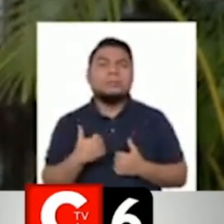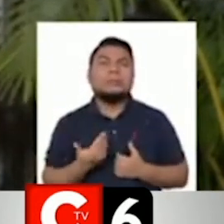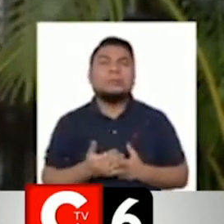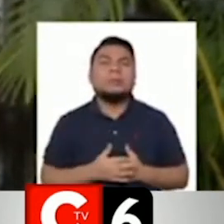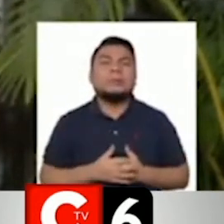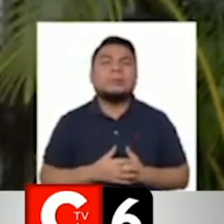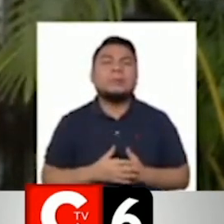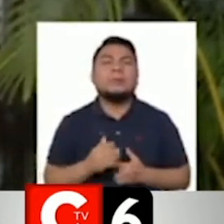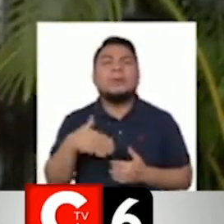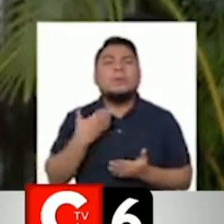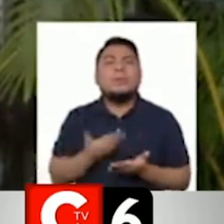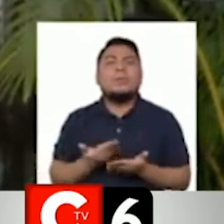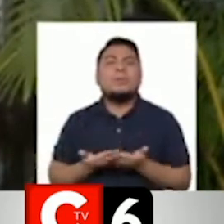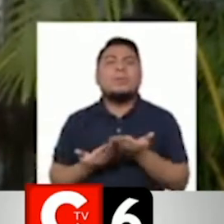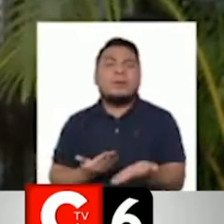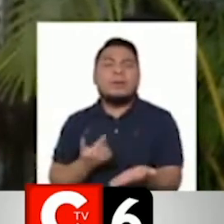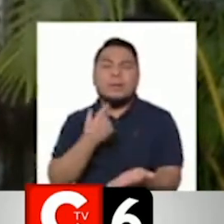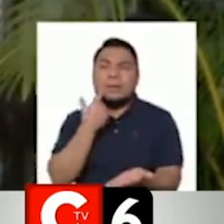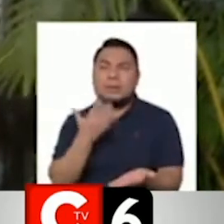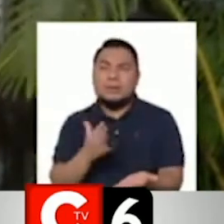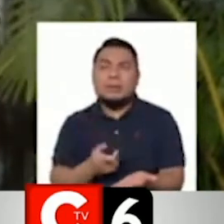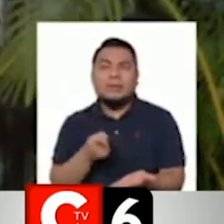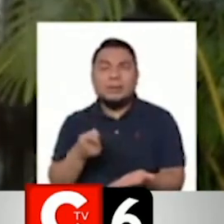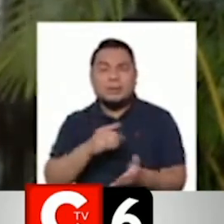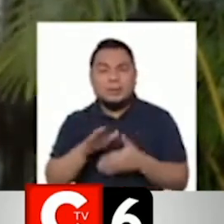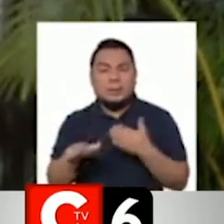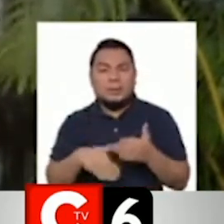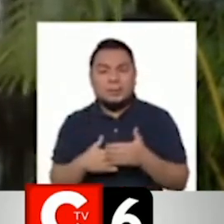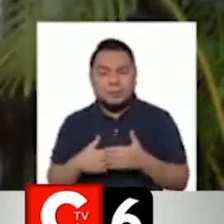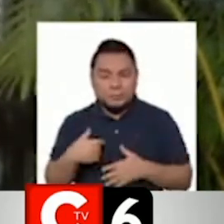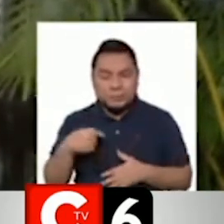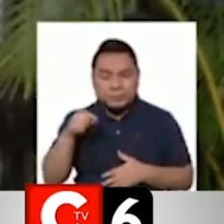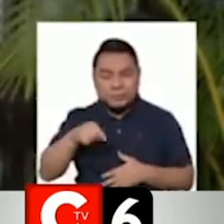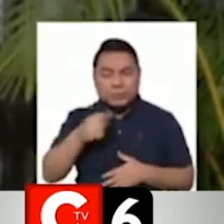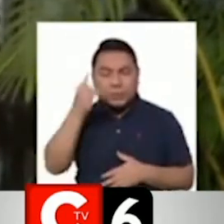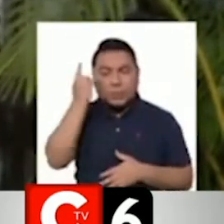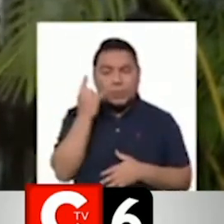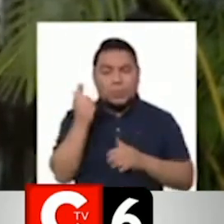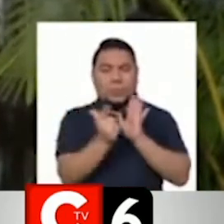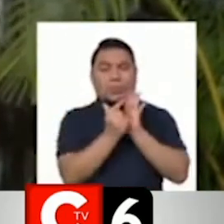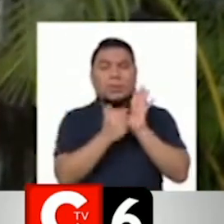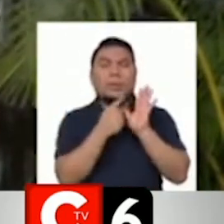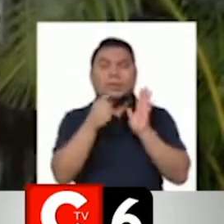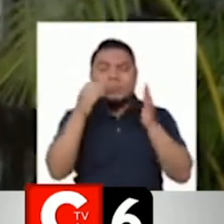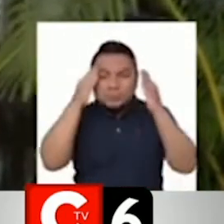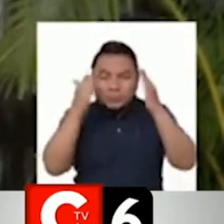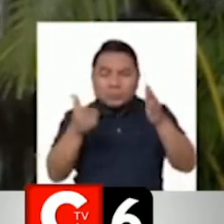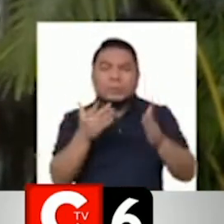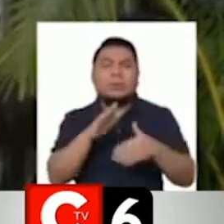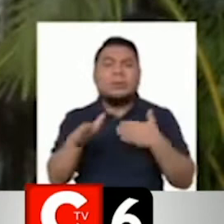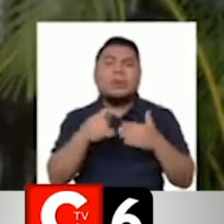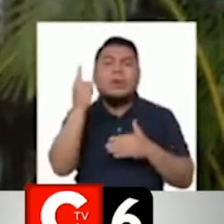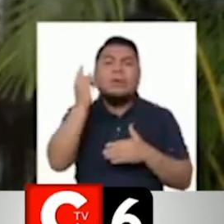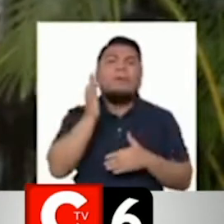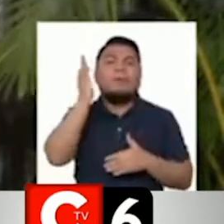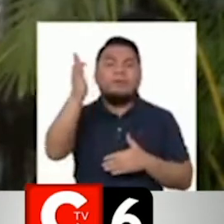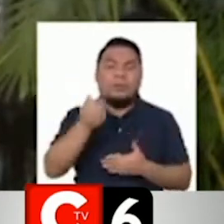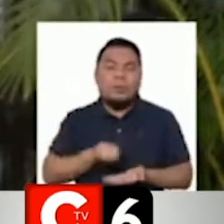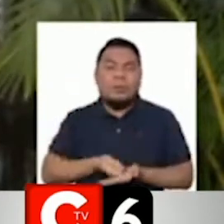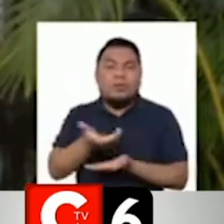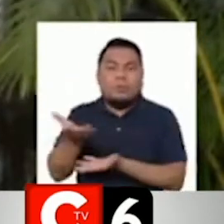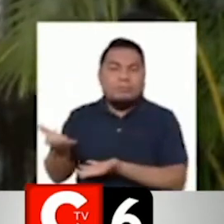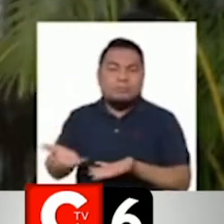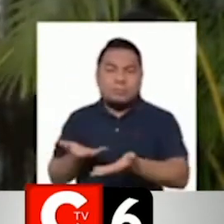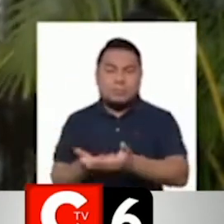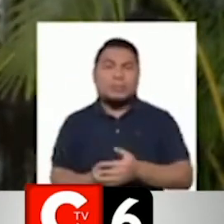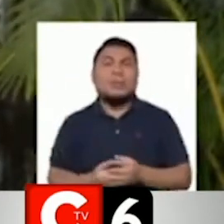coberturada y la propuesta que está reseñada en este decreto de urgencia está direccionada a la demanda futura. A efecto de